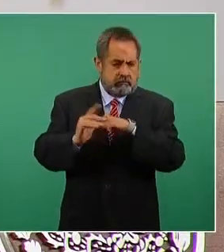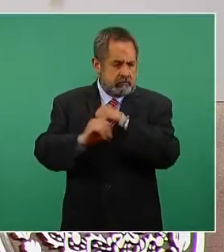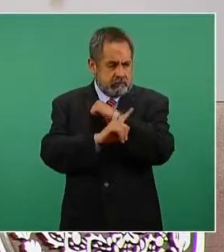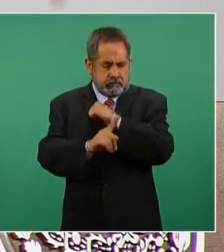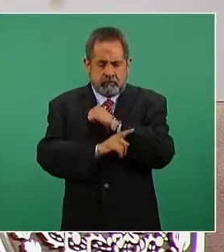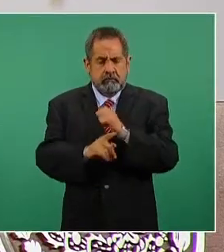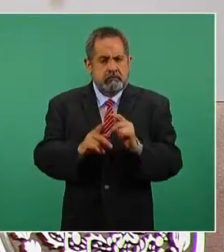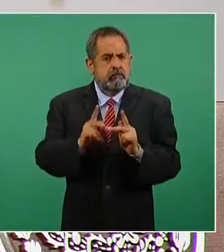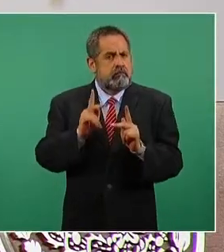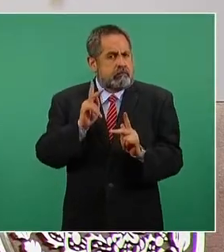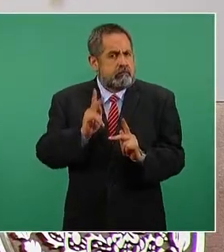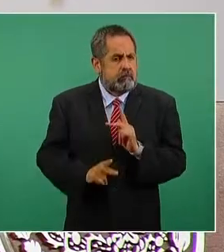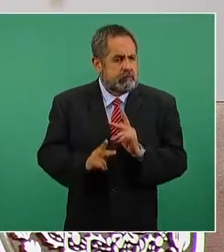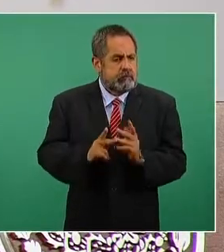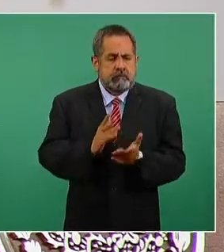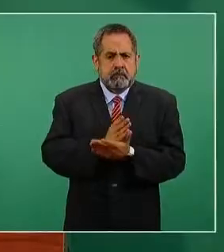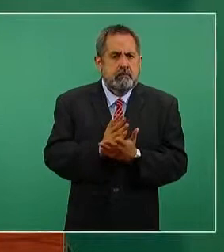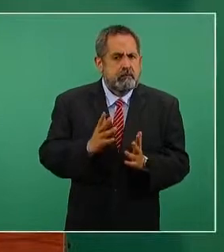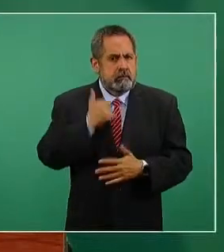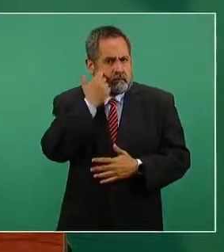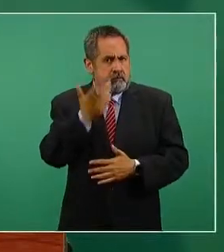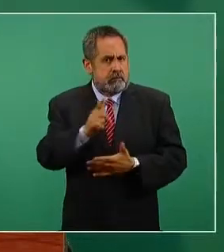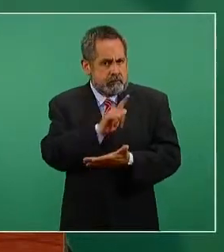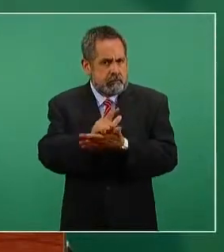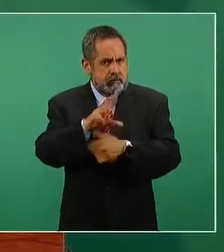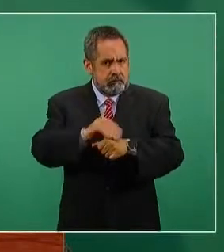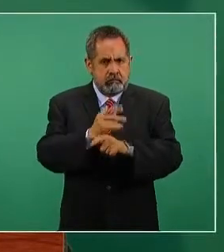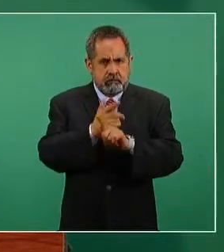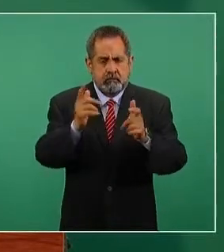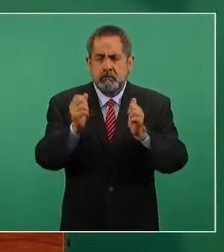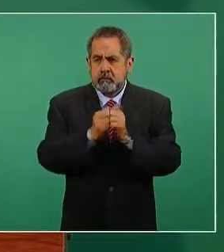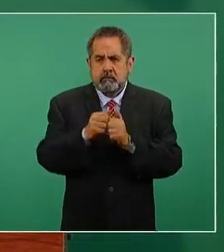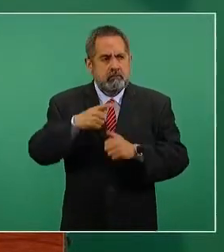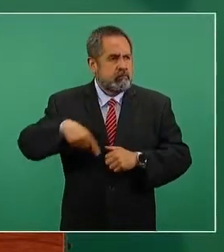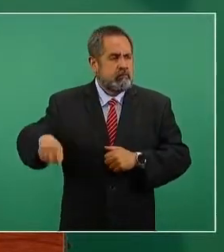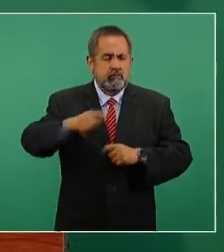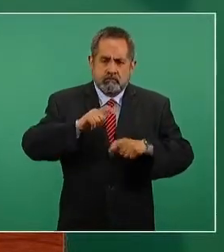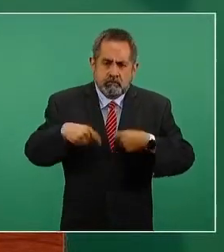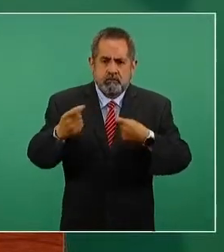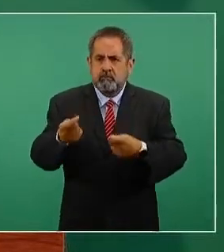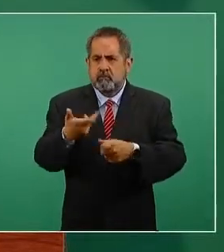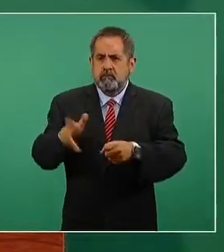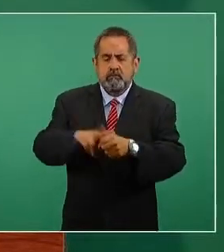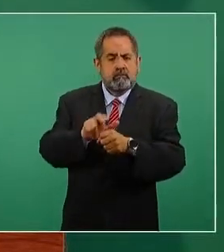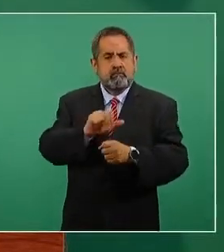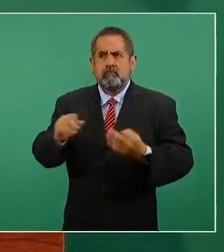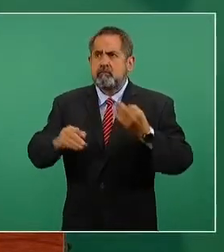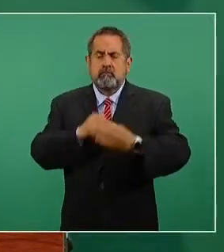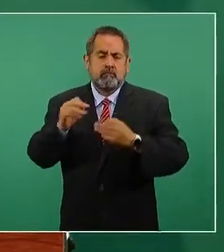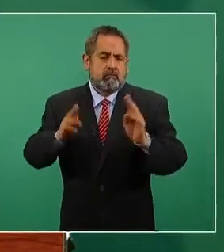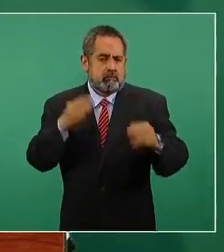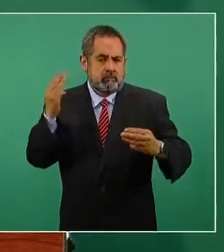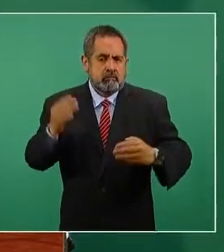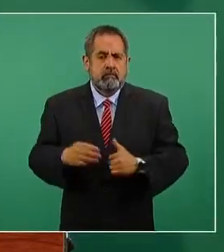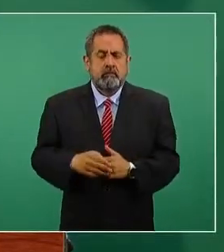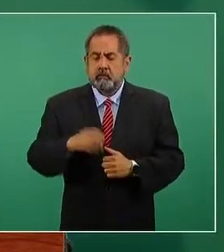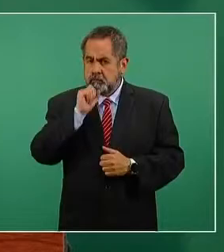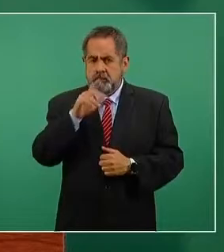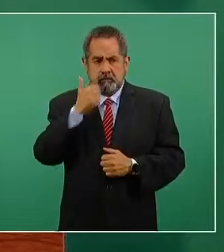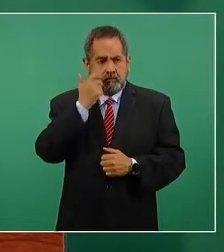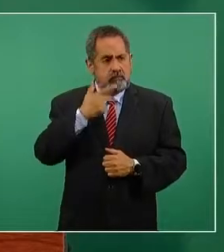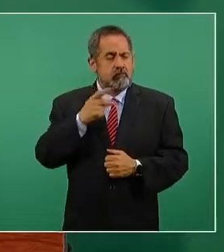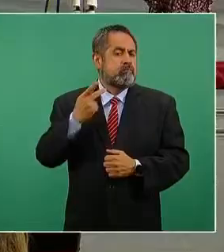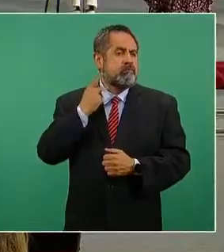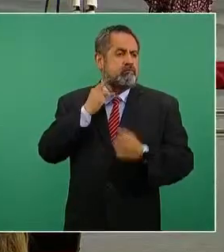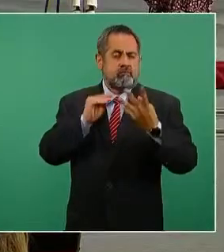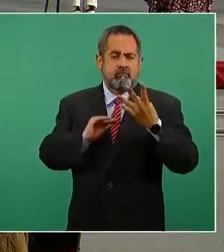gratuito para todas las mujeres en todo el mundo. Sabemos también que queremos estar en los espacios políticos donde se toman